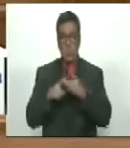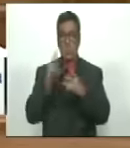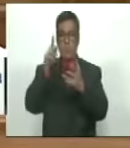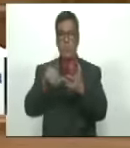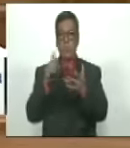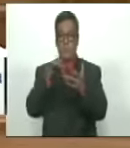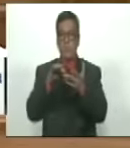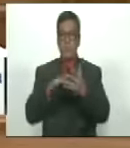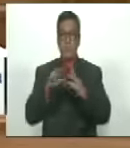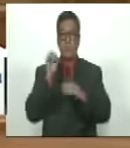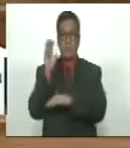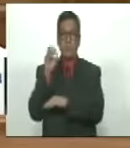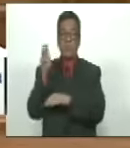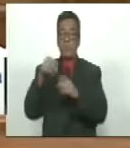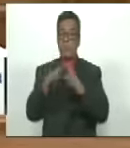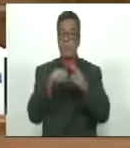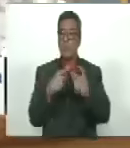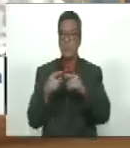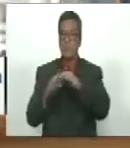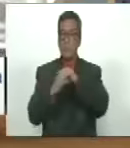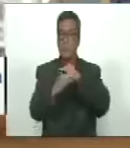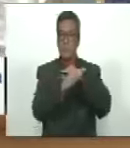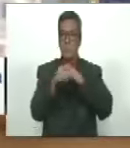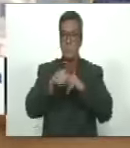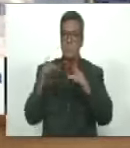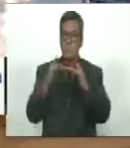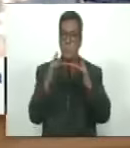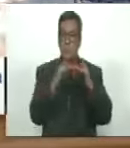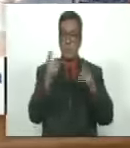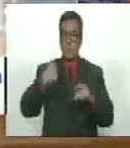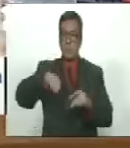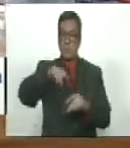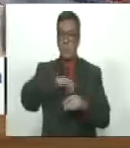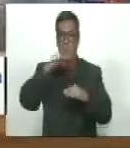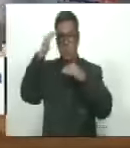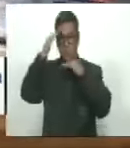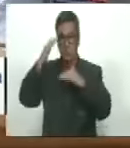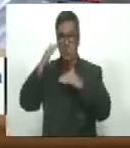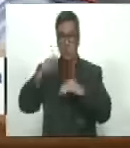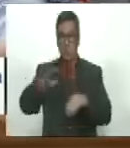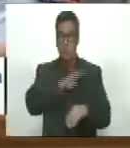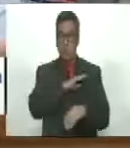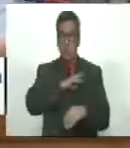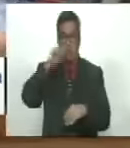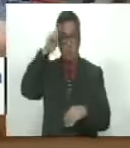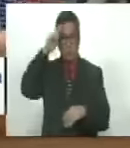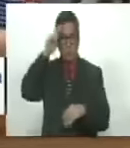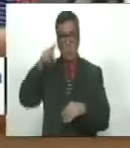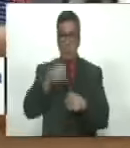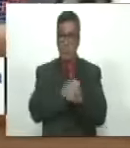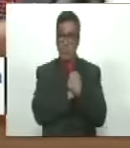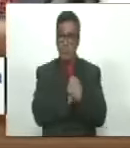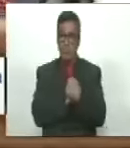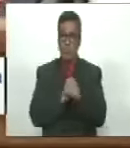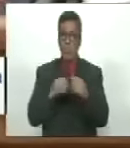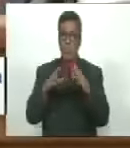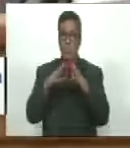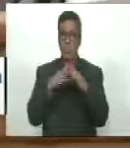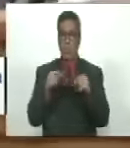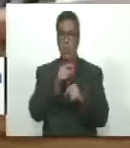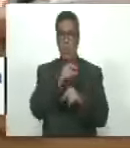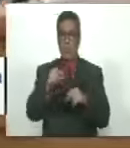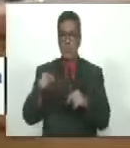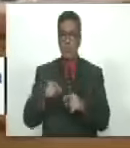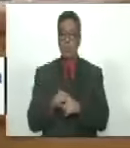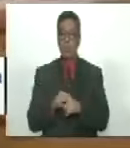regionales, concejales de todos los municipios del país están conectados. Mi saludo, mi respeto y nuestro cariño para todos y